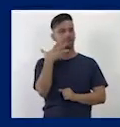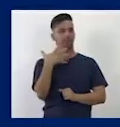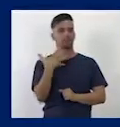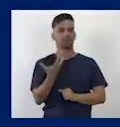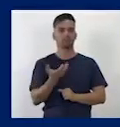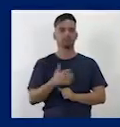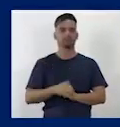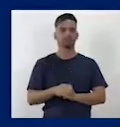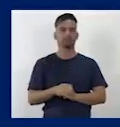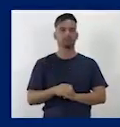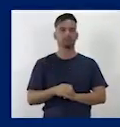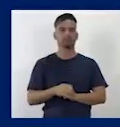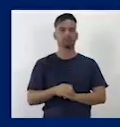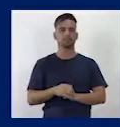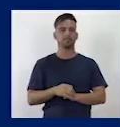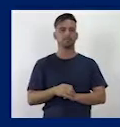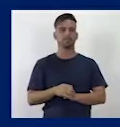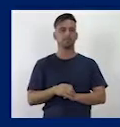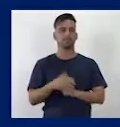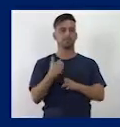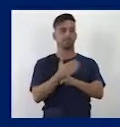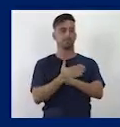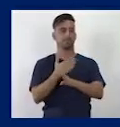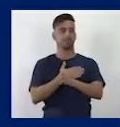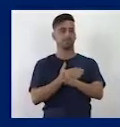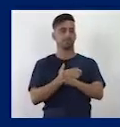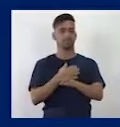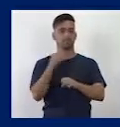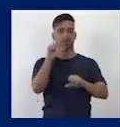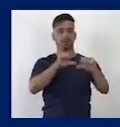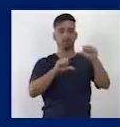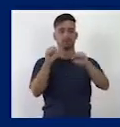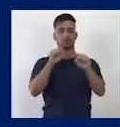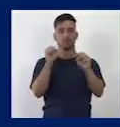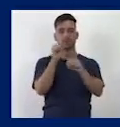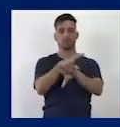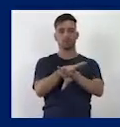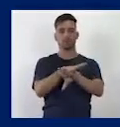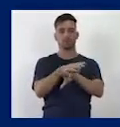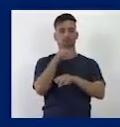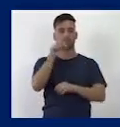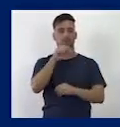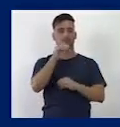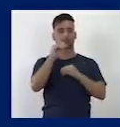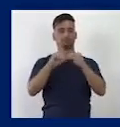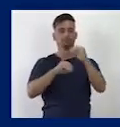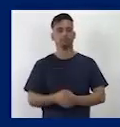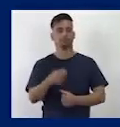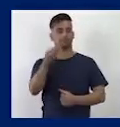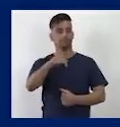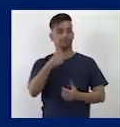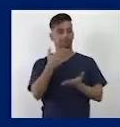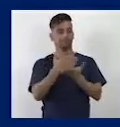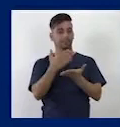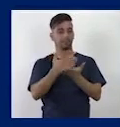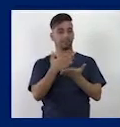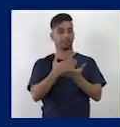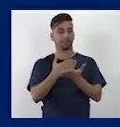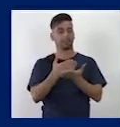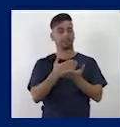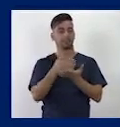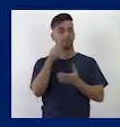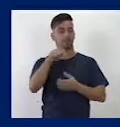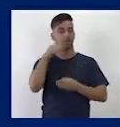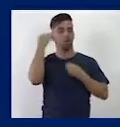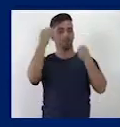que se trata de predecir reacciones químicas donde hay transferencia de electrones esta clase que vamos